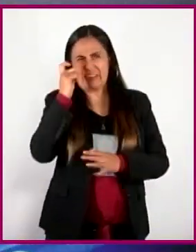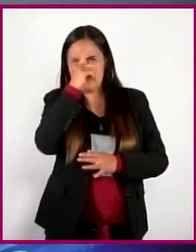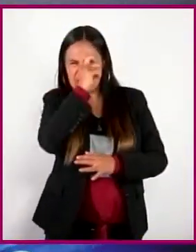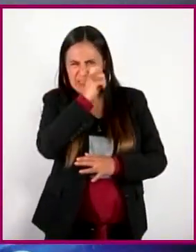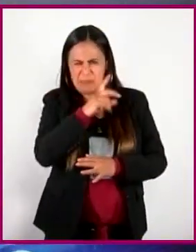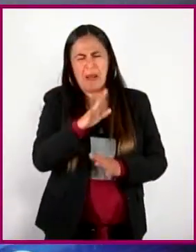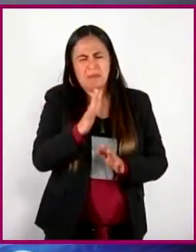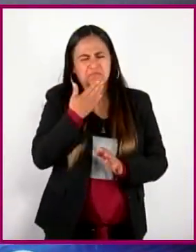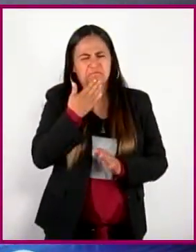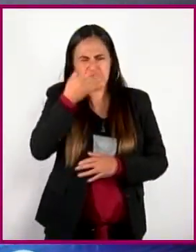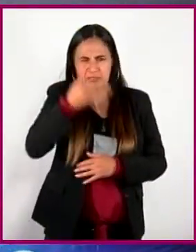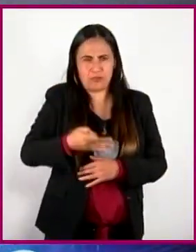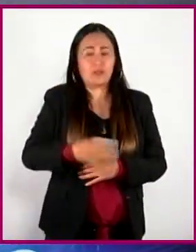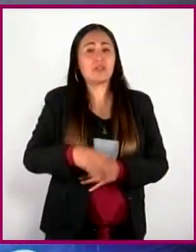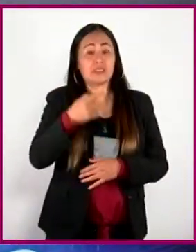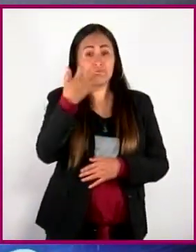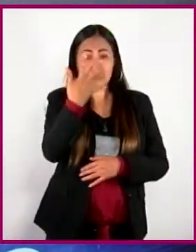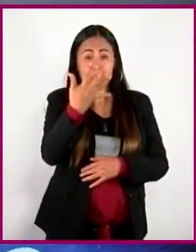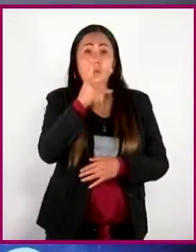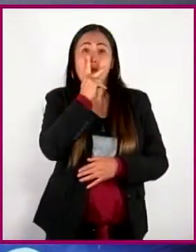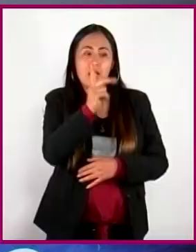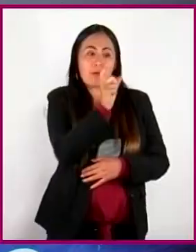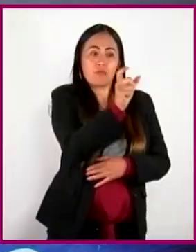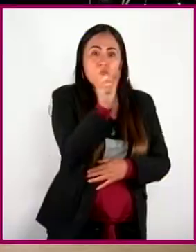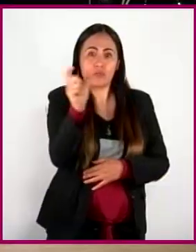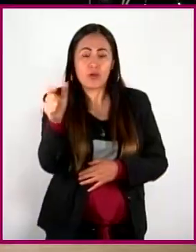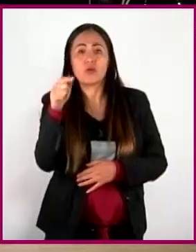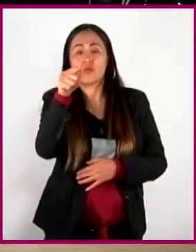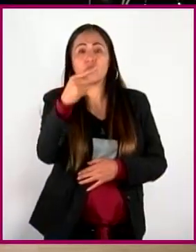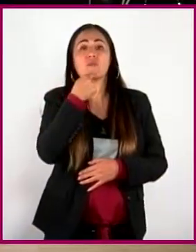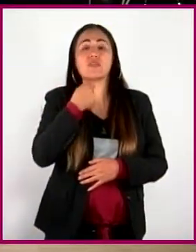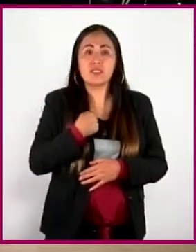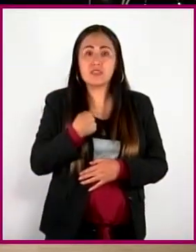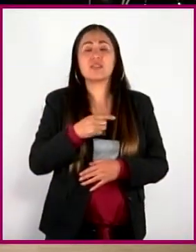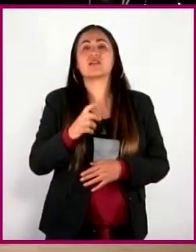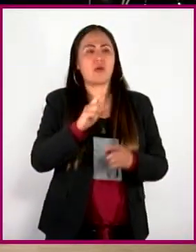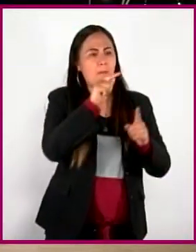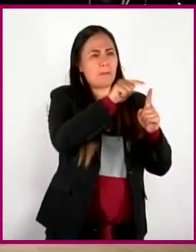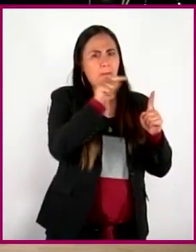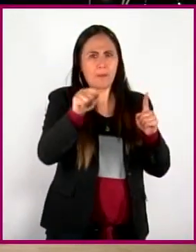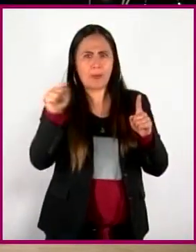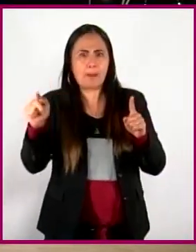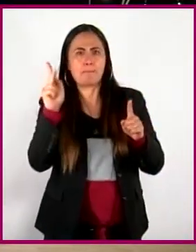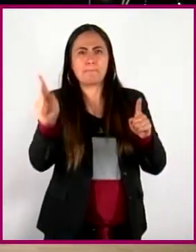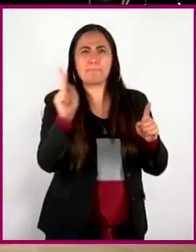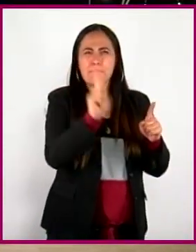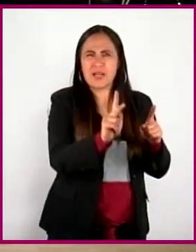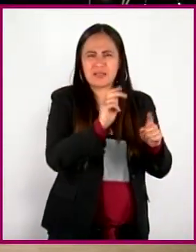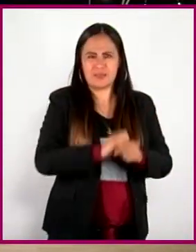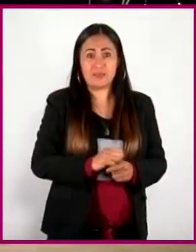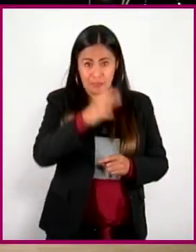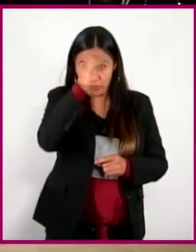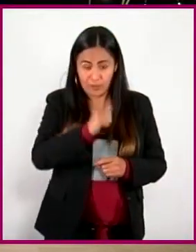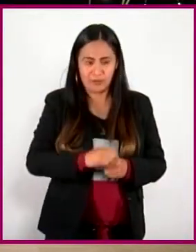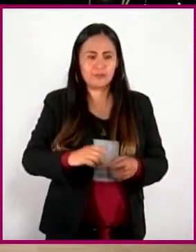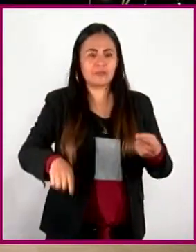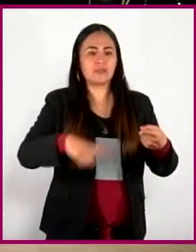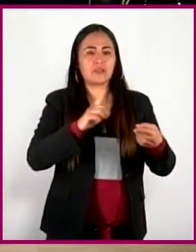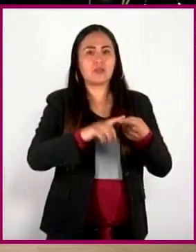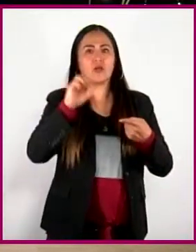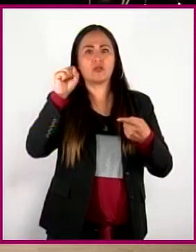Va, perfecto. Te voy a decir 5 palabras cortas y me tienes que decir qué tienen en común. Ok. ¿Listo? Va, comencemos.